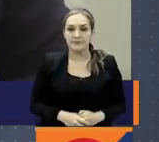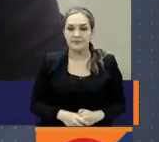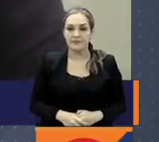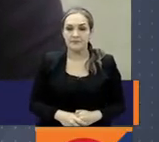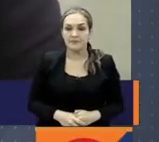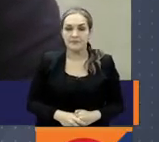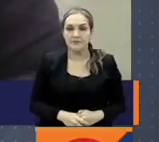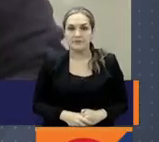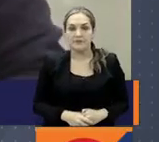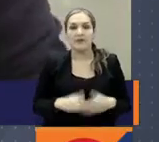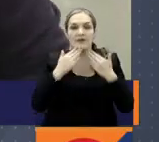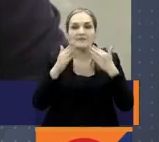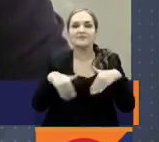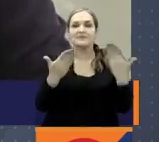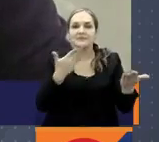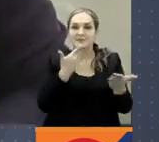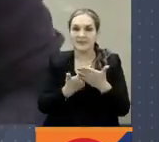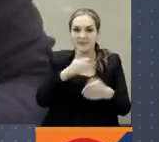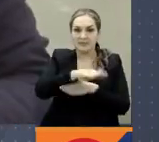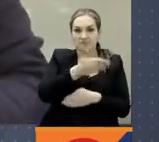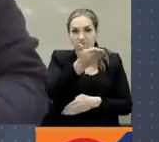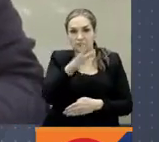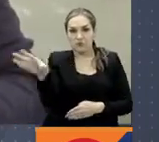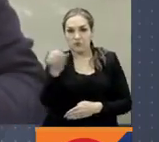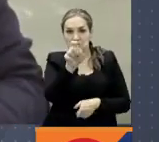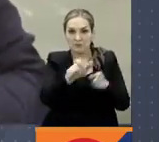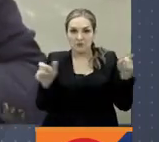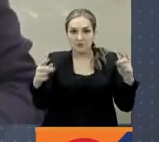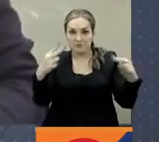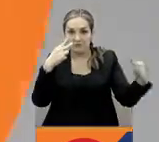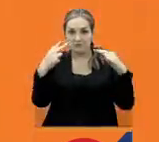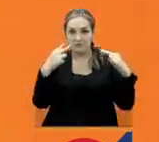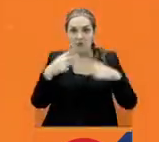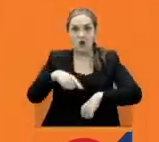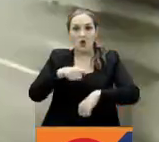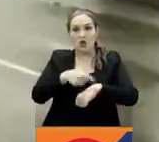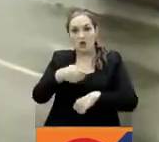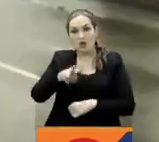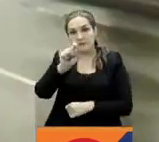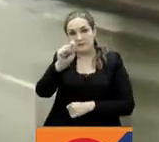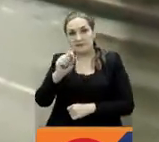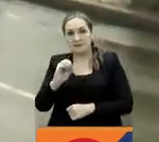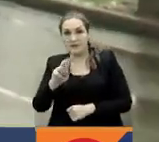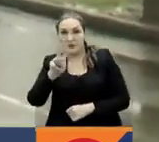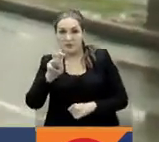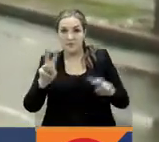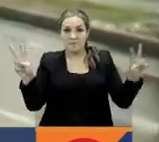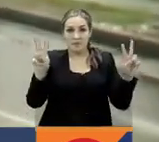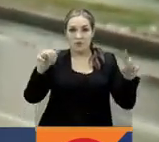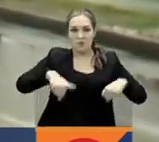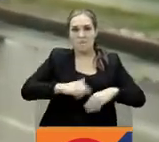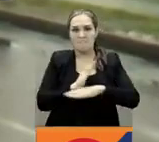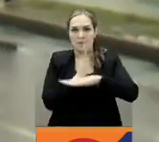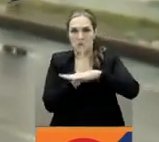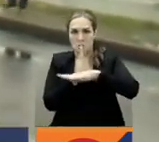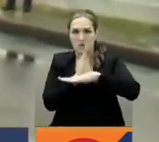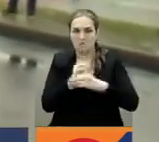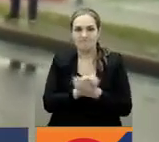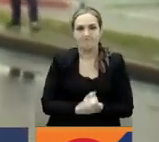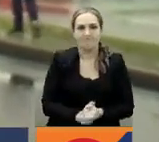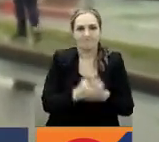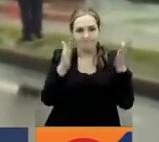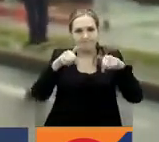José Fernando, ¿qué tal? Buenas tardes para usted y para todos los televidentes. Son las 12:07 del mediodía y nosotros los